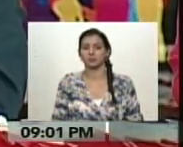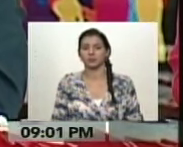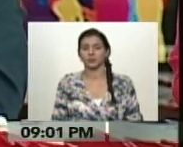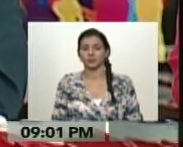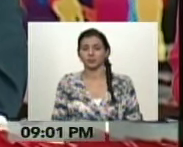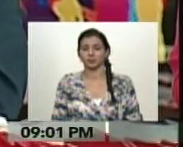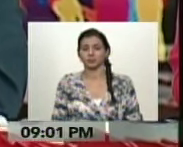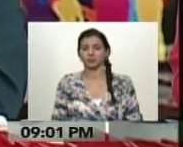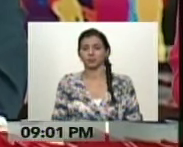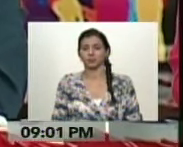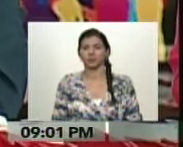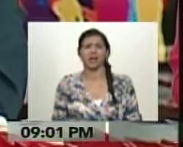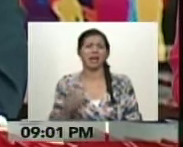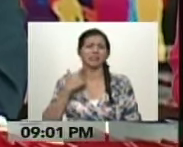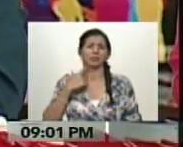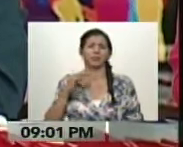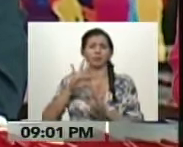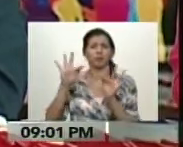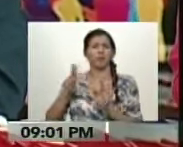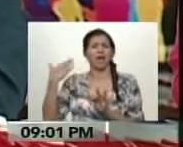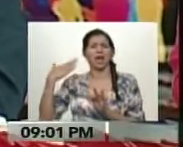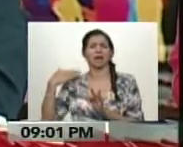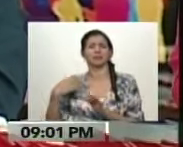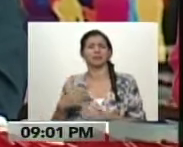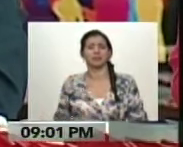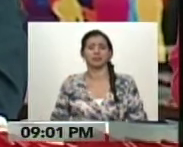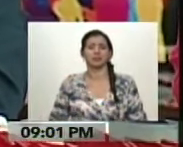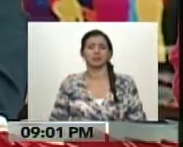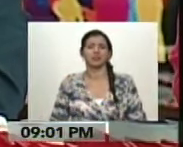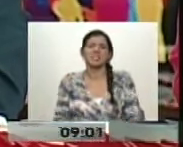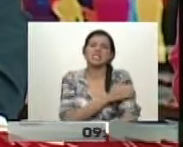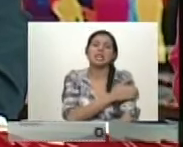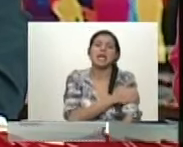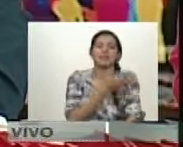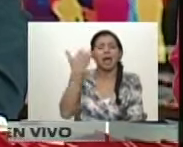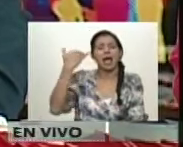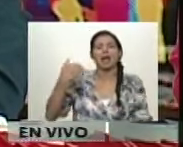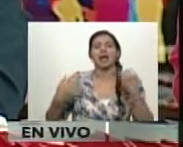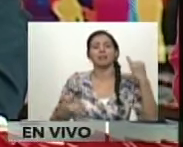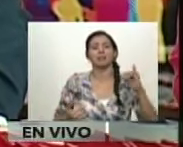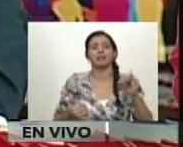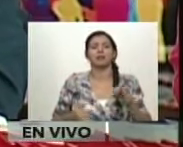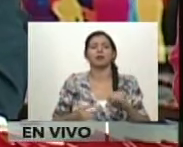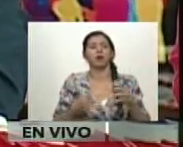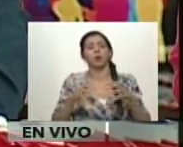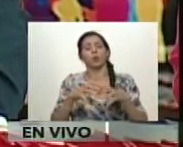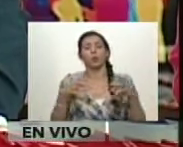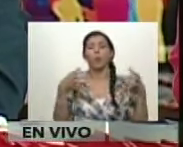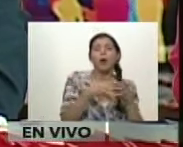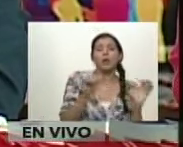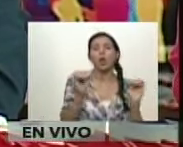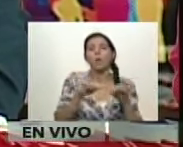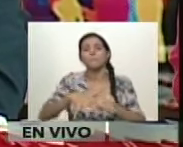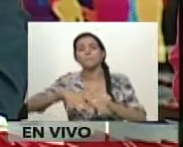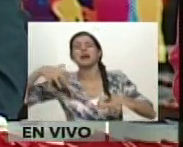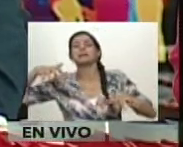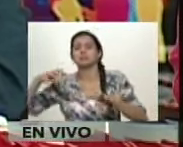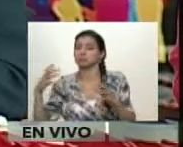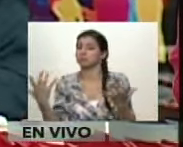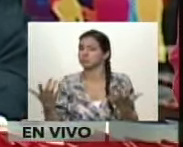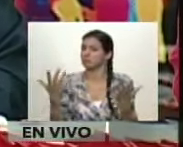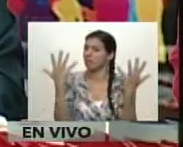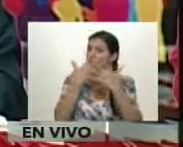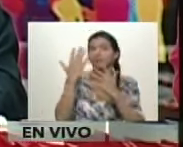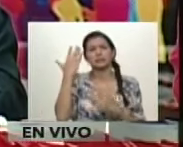No tenemos ese viejo dilema, porque estuvo la izquierda, partido de cuadros o partido de masa. Y al final no eran ni de cuadros ni de masa. Nosotros tenemos que